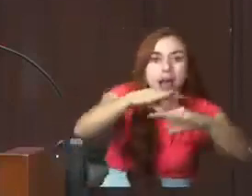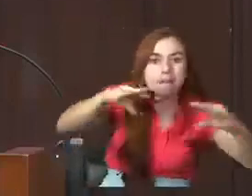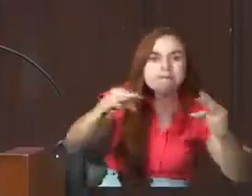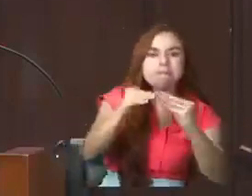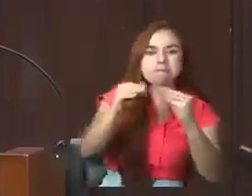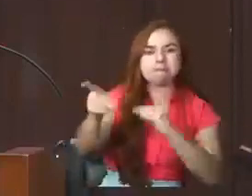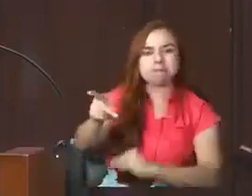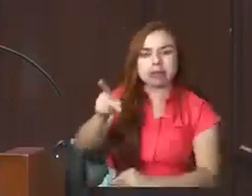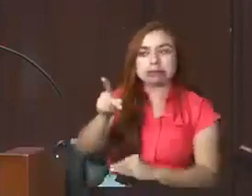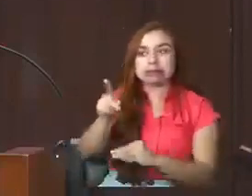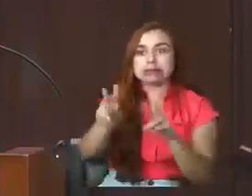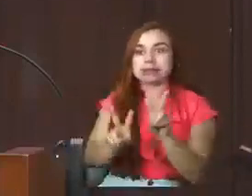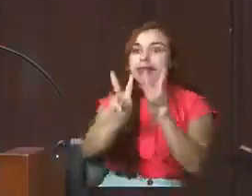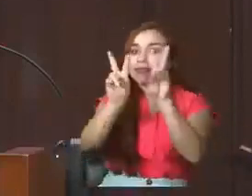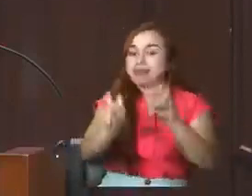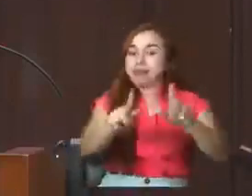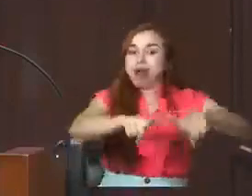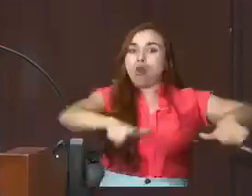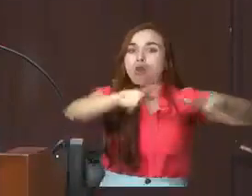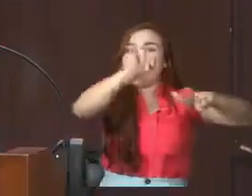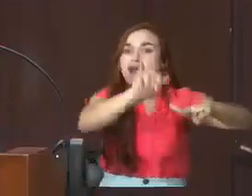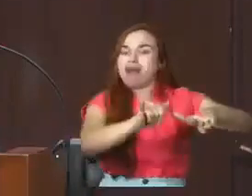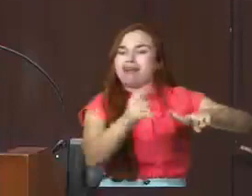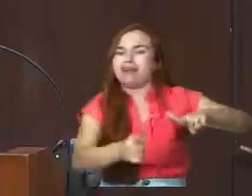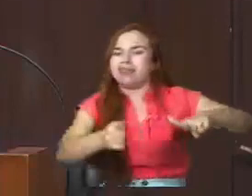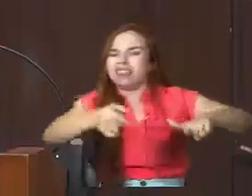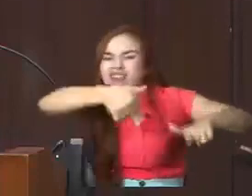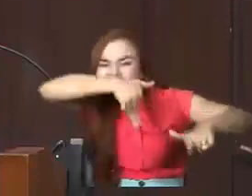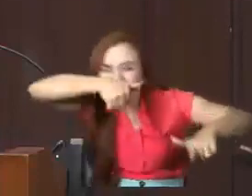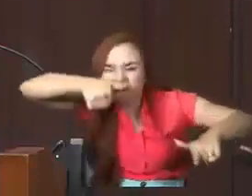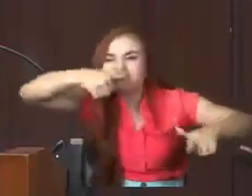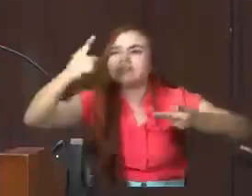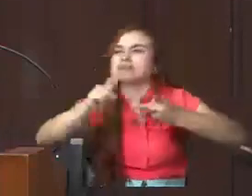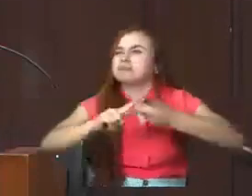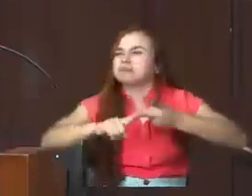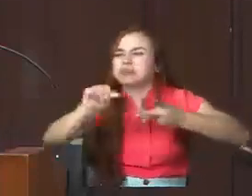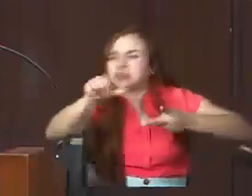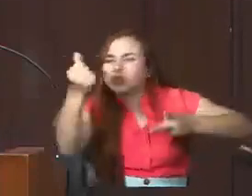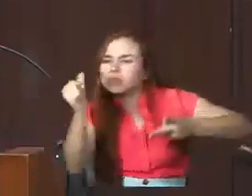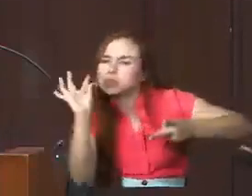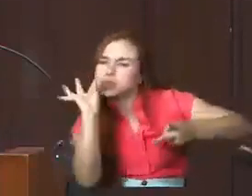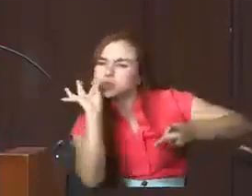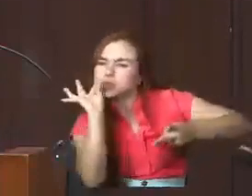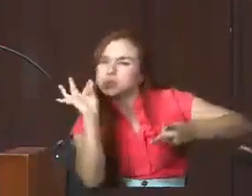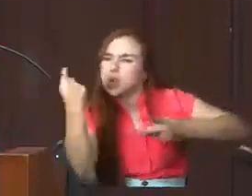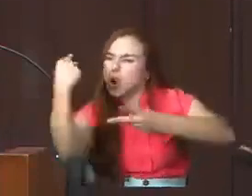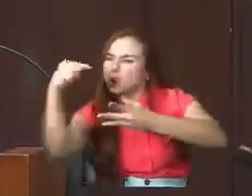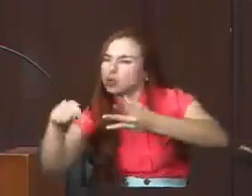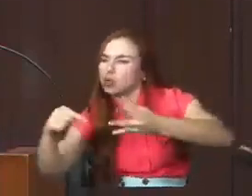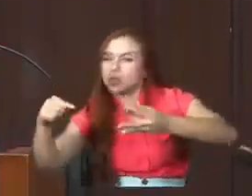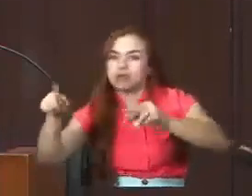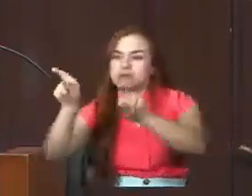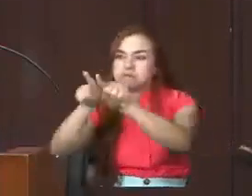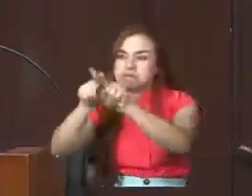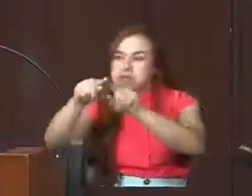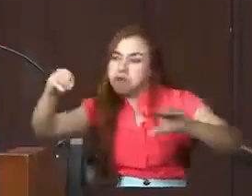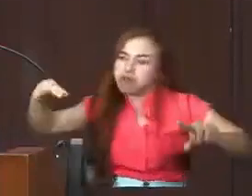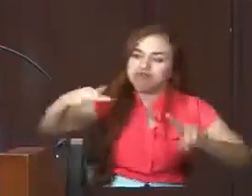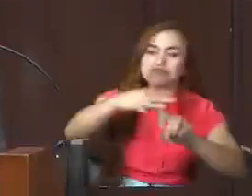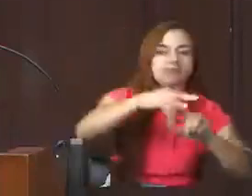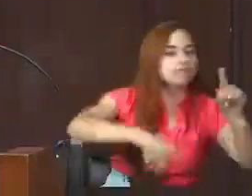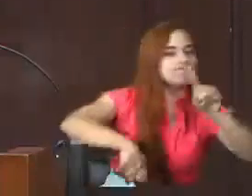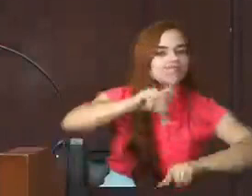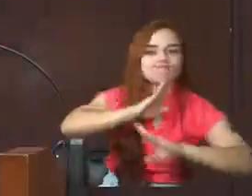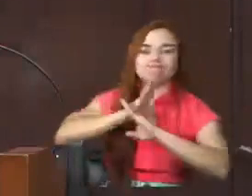narcotráfico en nuestras comunidades. El Proyecto de Ley 811, que crea el Ministerio de la Mujer y